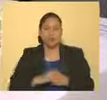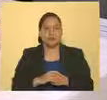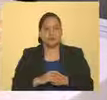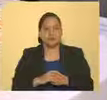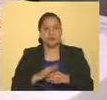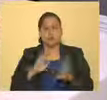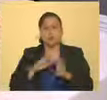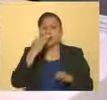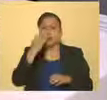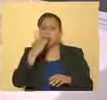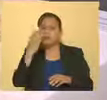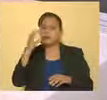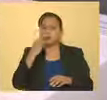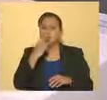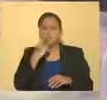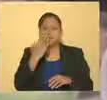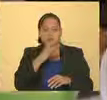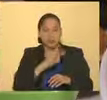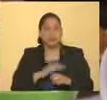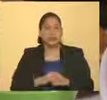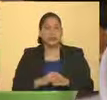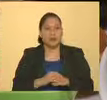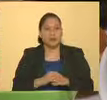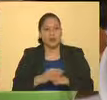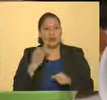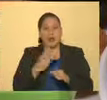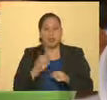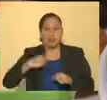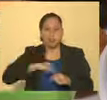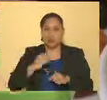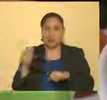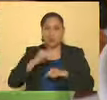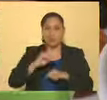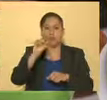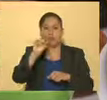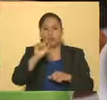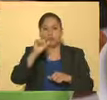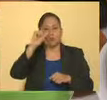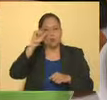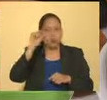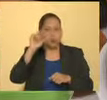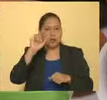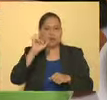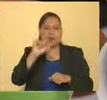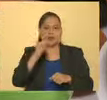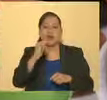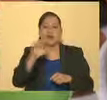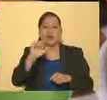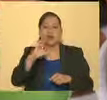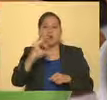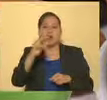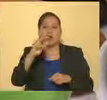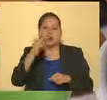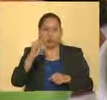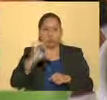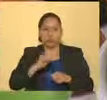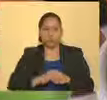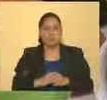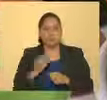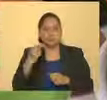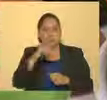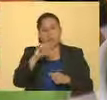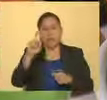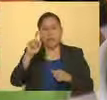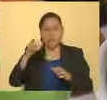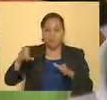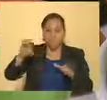cilantro es delicioso también. Y combinado ahorita. Uh-huh. También le vamos a agregar un poquito de hoja de acuyo. Ok. Y le vamos a agregar, acá tenemos el agüita.